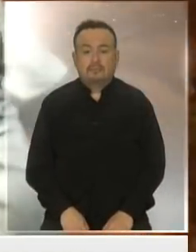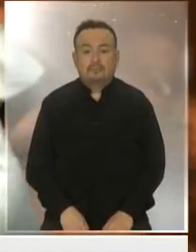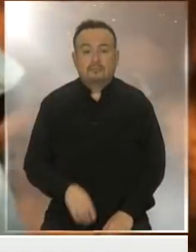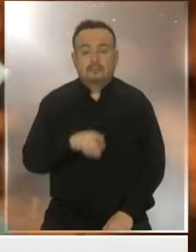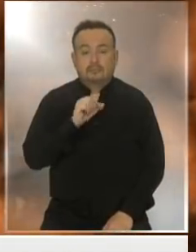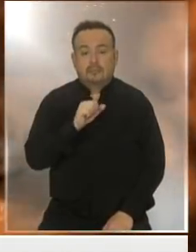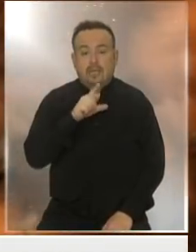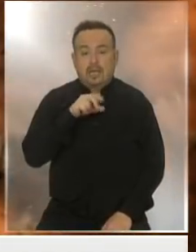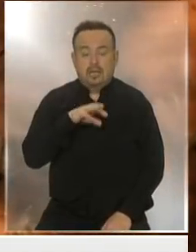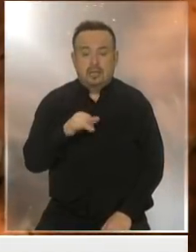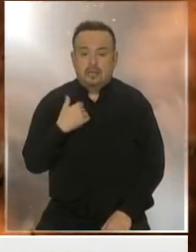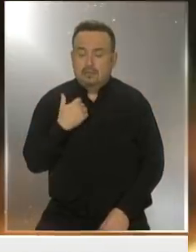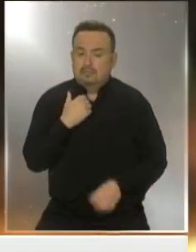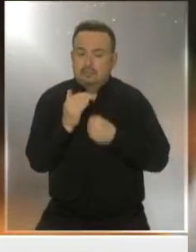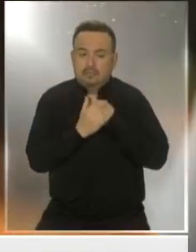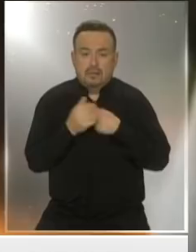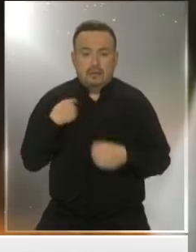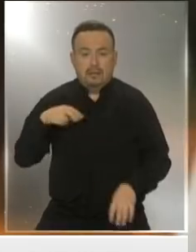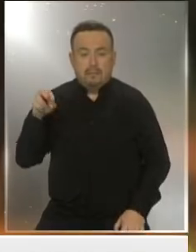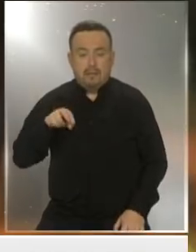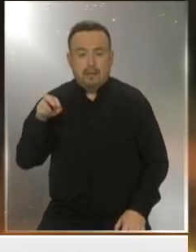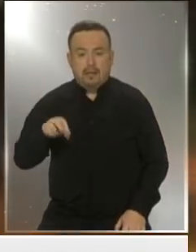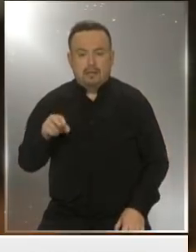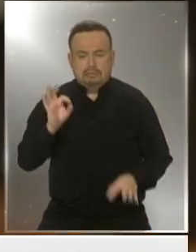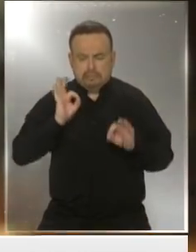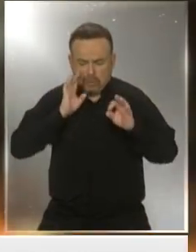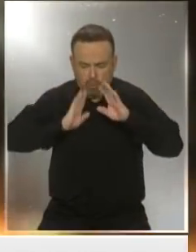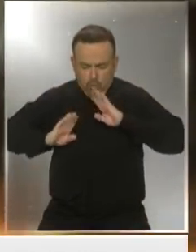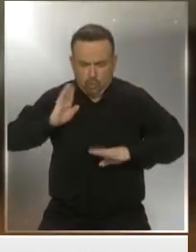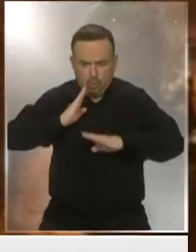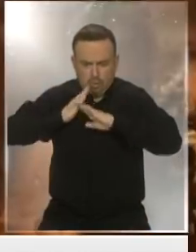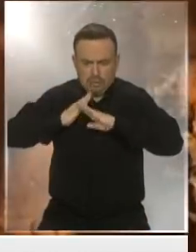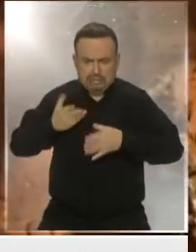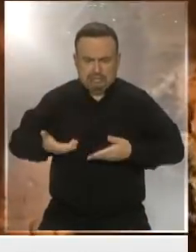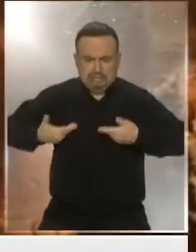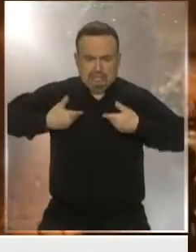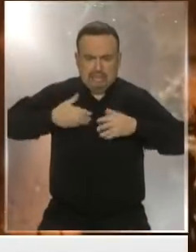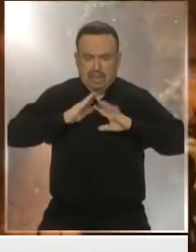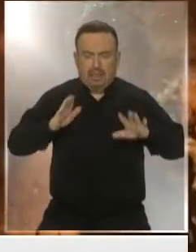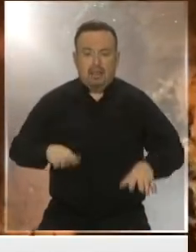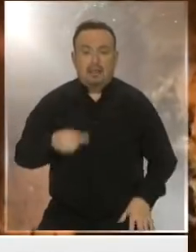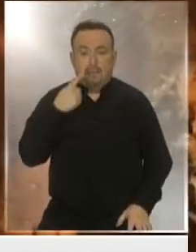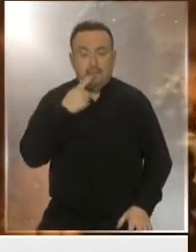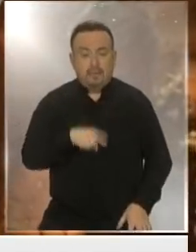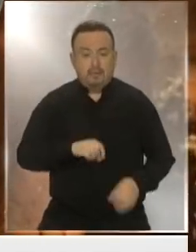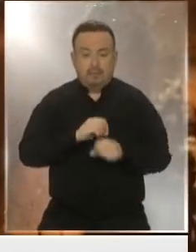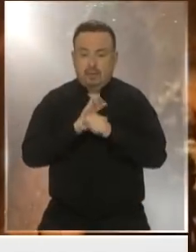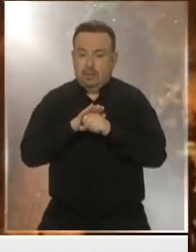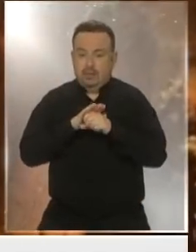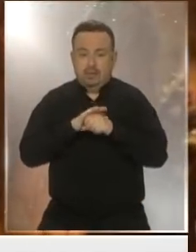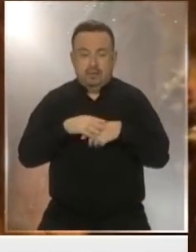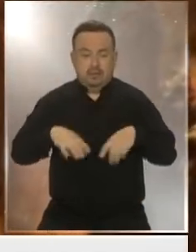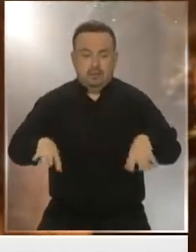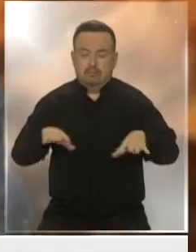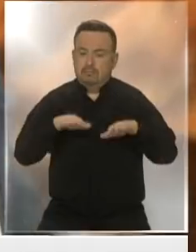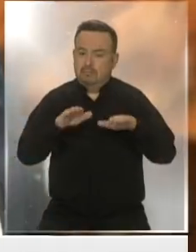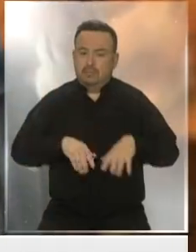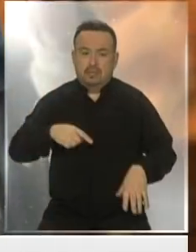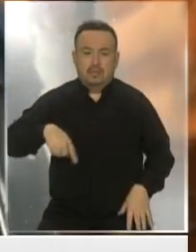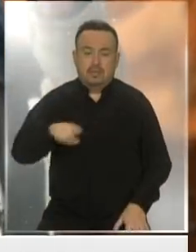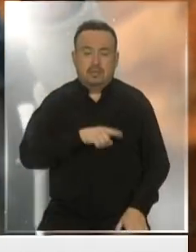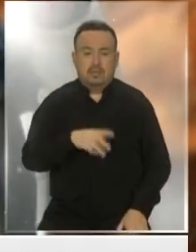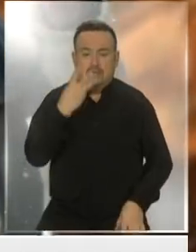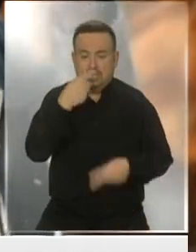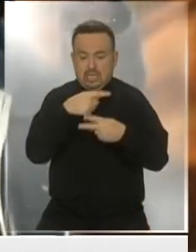Alina no encuentra consuelo. Su padre tomaba todas las precauciones para no contraer el virus, pero la pandemia los golpeó igual. Luego